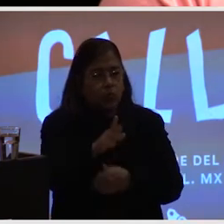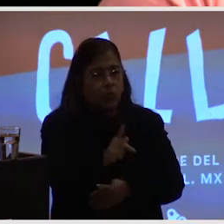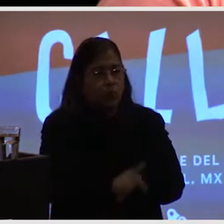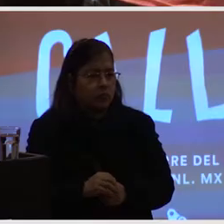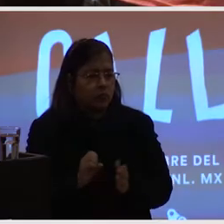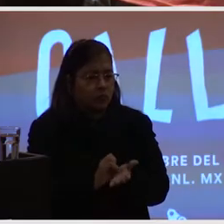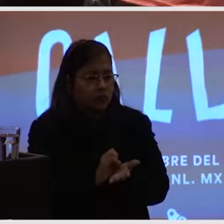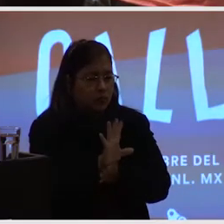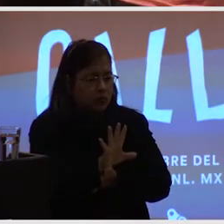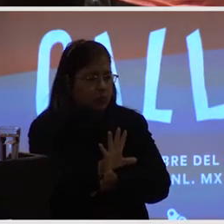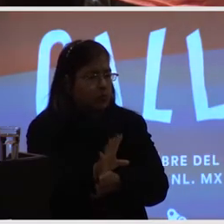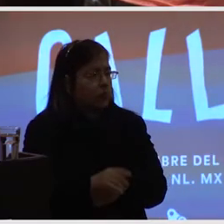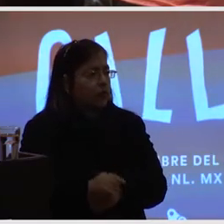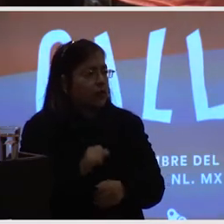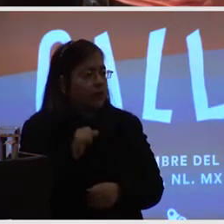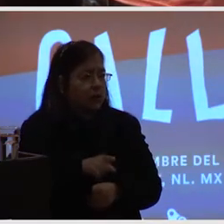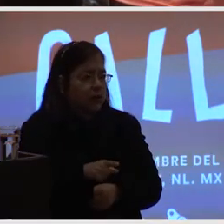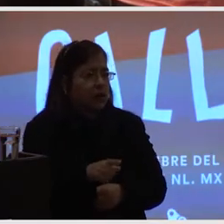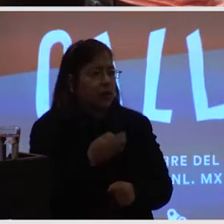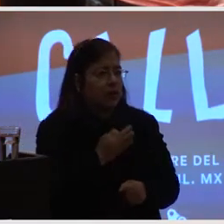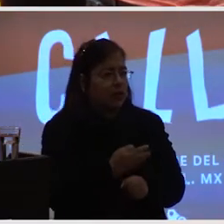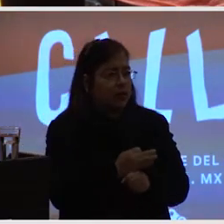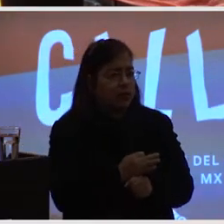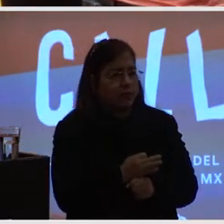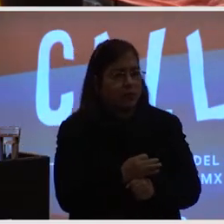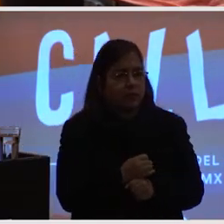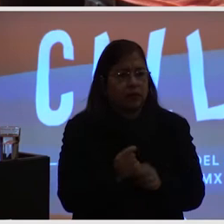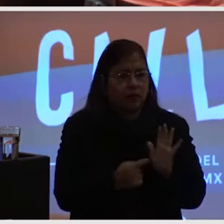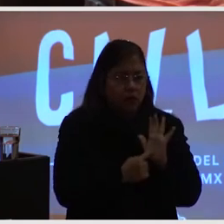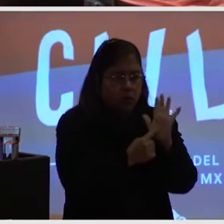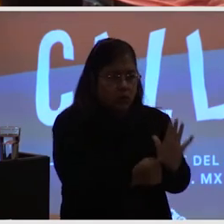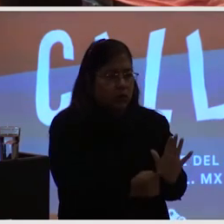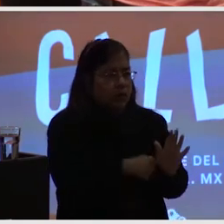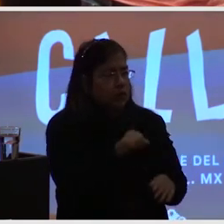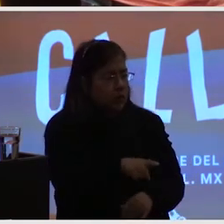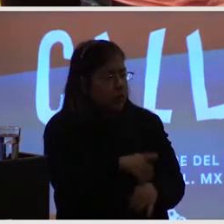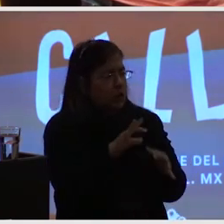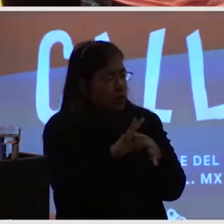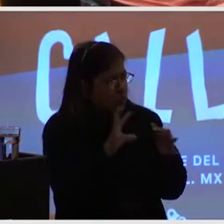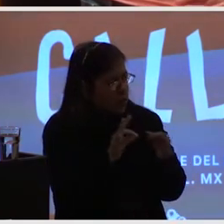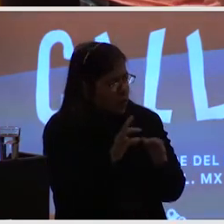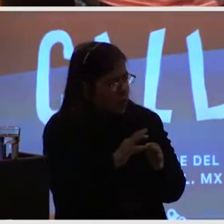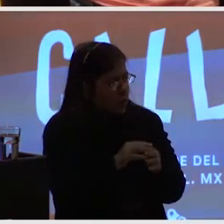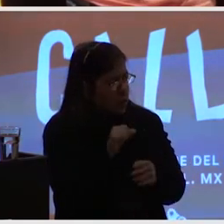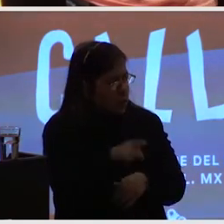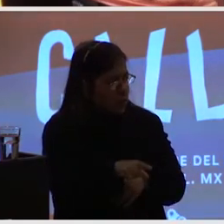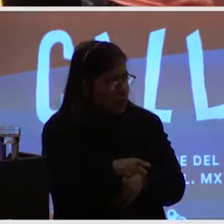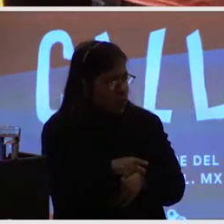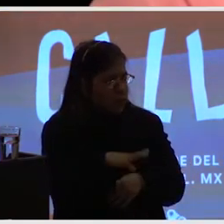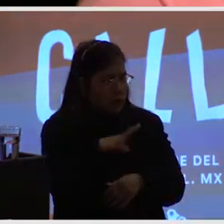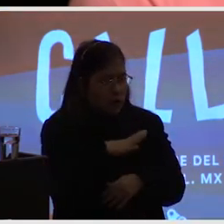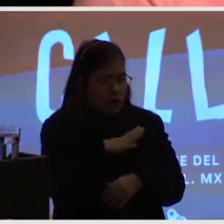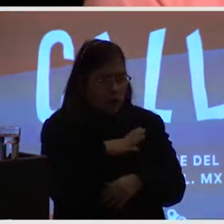o bueno y en lo que está esa presentación entonces voy a hacer también de una vez la mención de quien